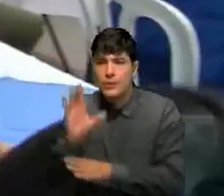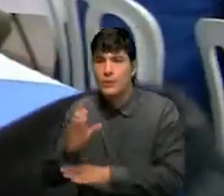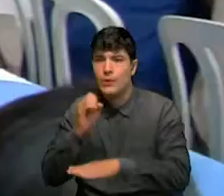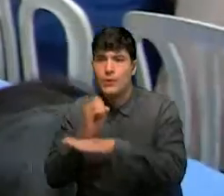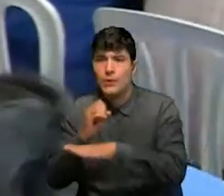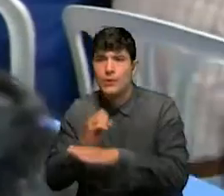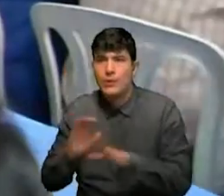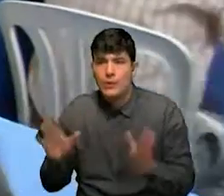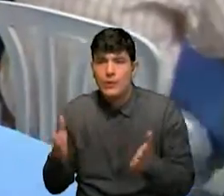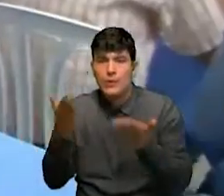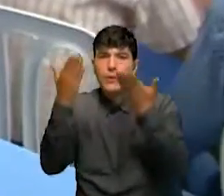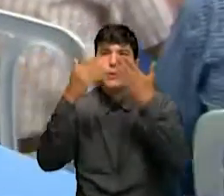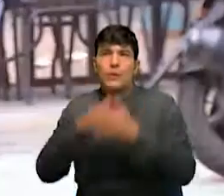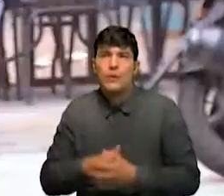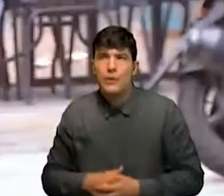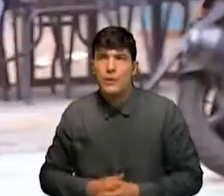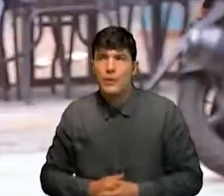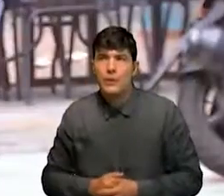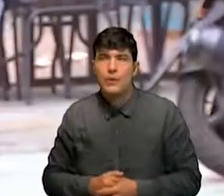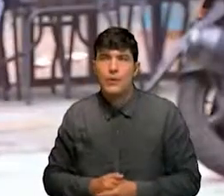organizaciones productivas.